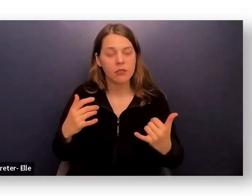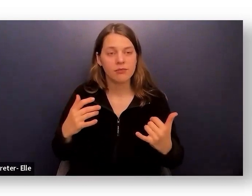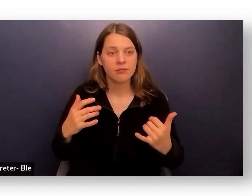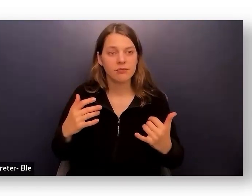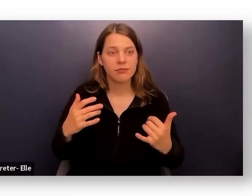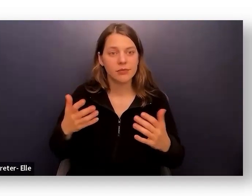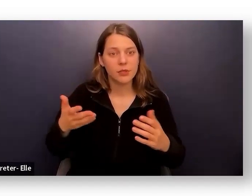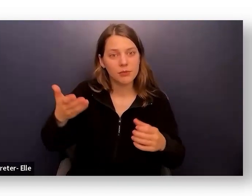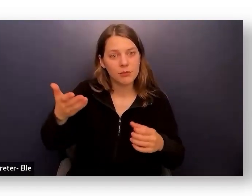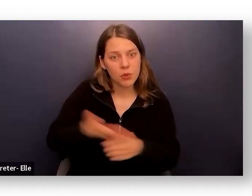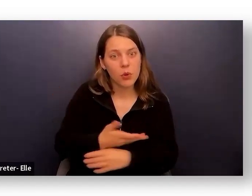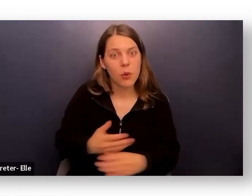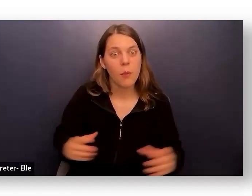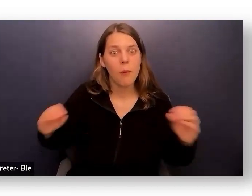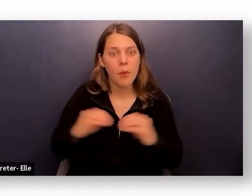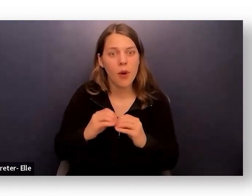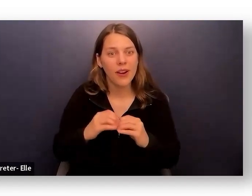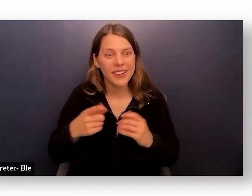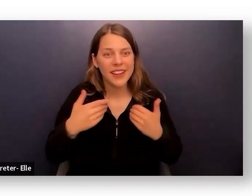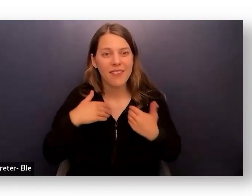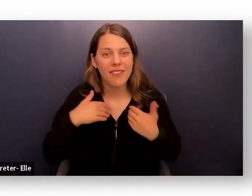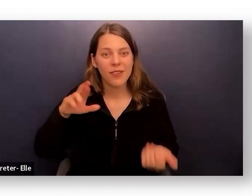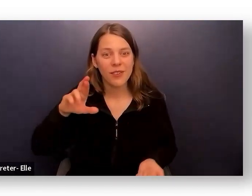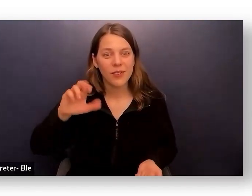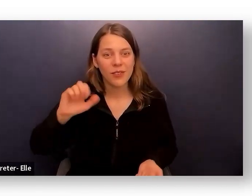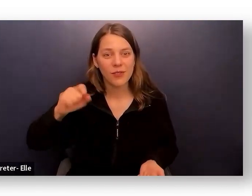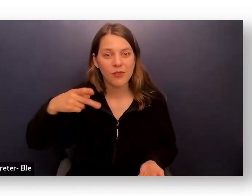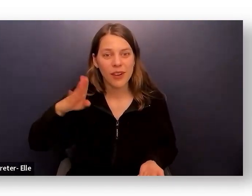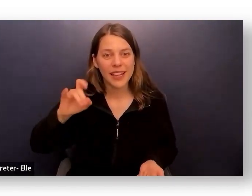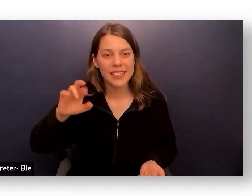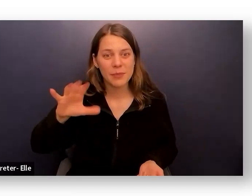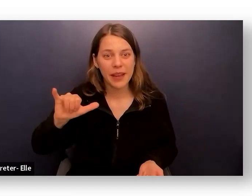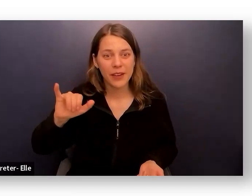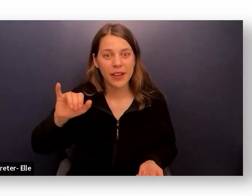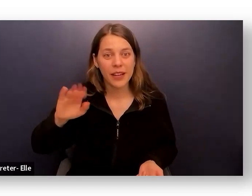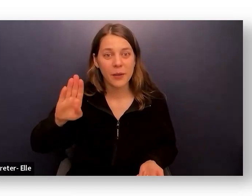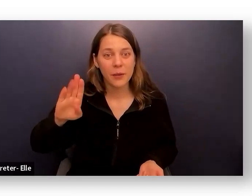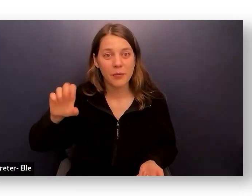lo que nosotros estamos haciendo, estamos podando, estamos limpiando toda la maleza que